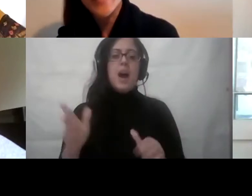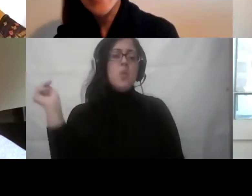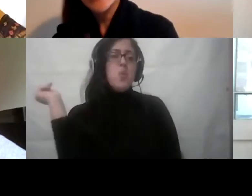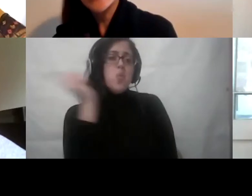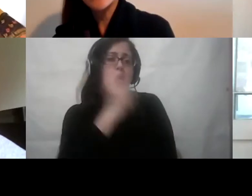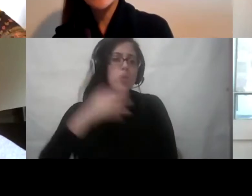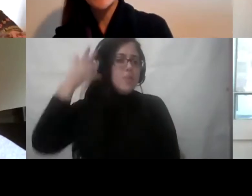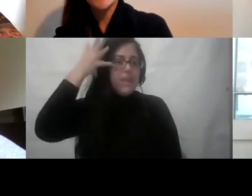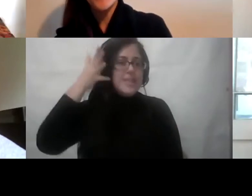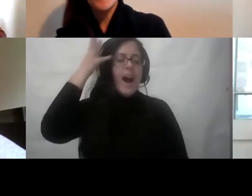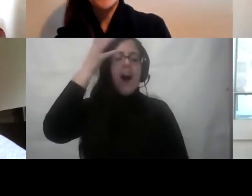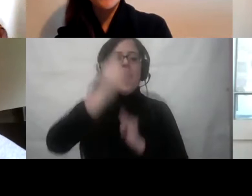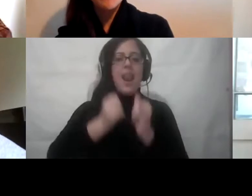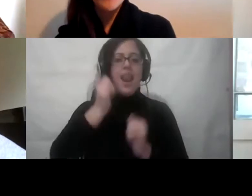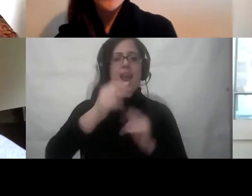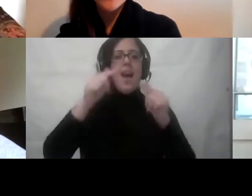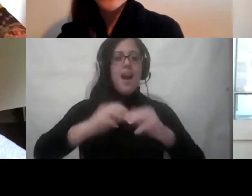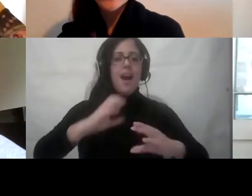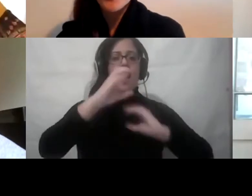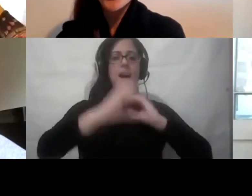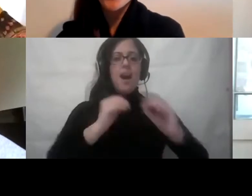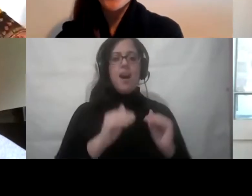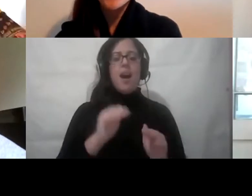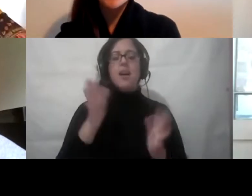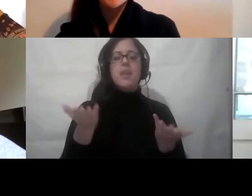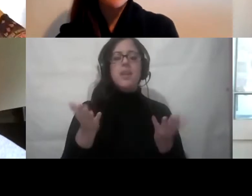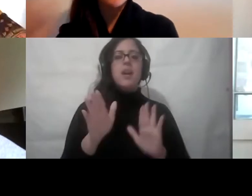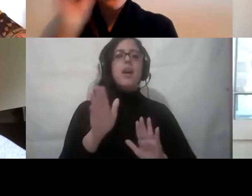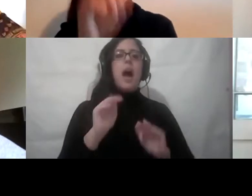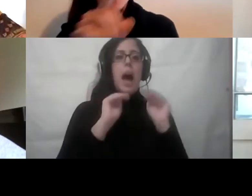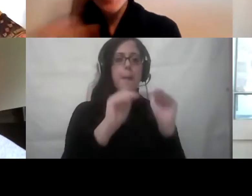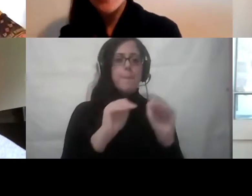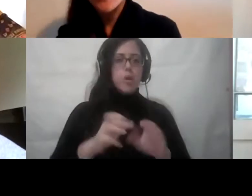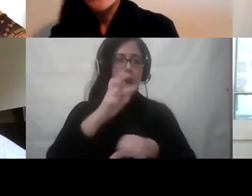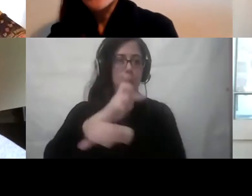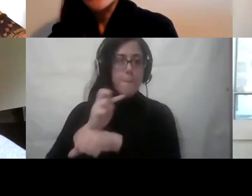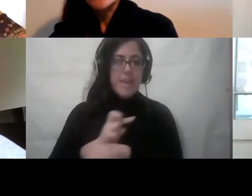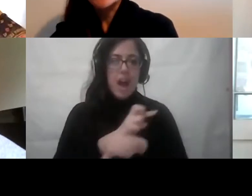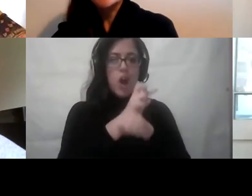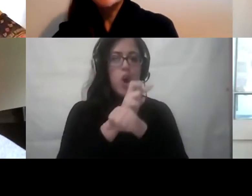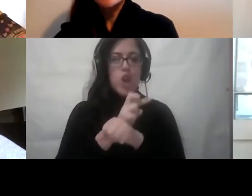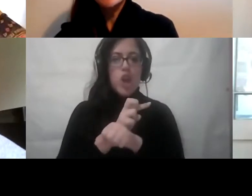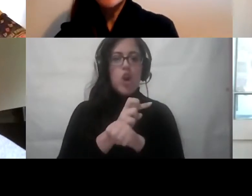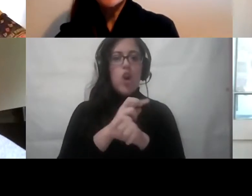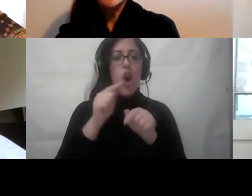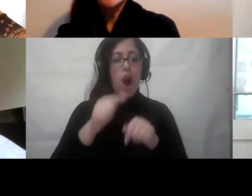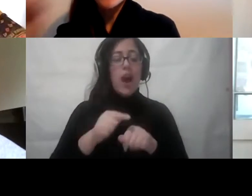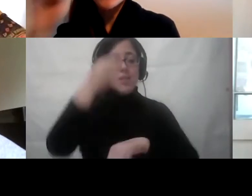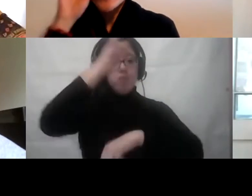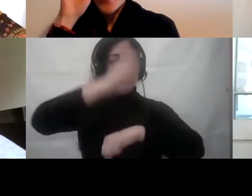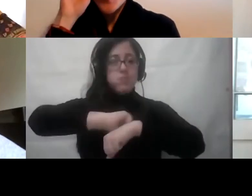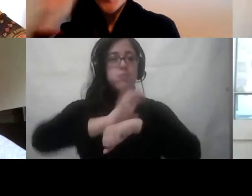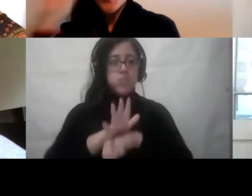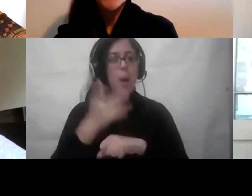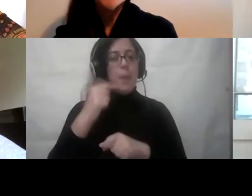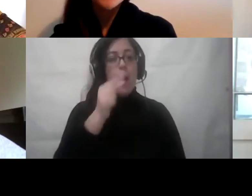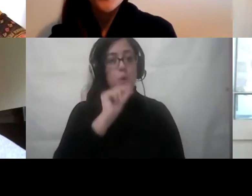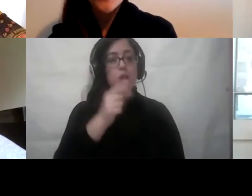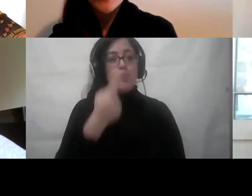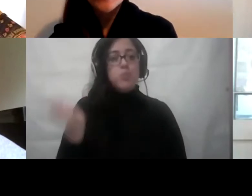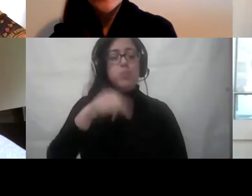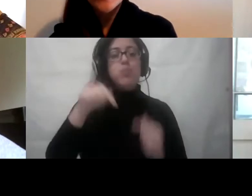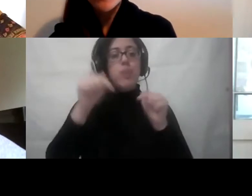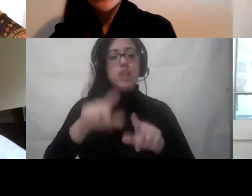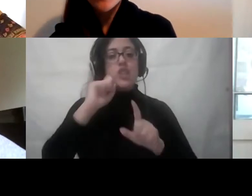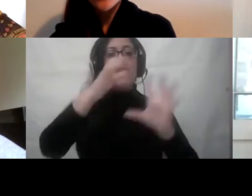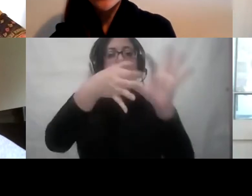webinar del ciclo Apoyo Pedagógico en Tiempos de COVID-19, pero volveremos. Este ciclo fue organizado en conjunto por